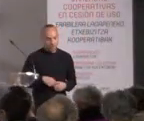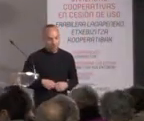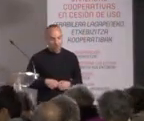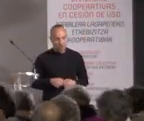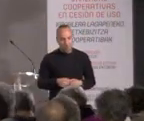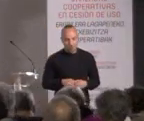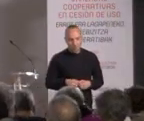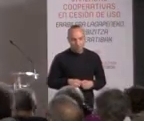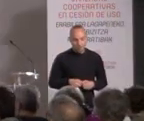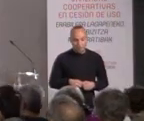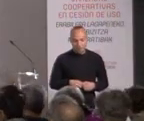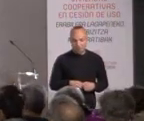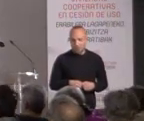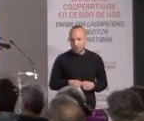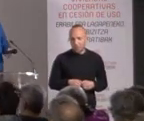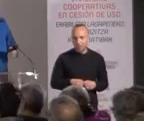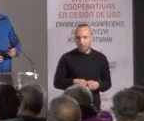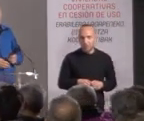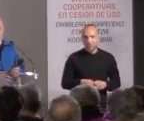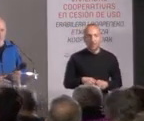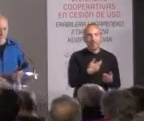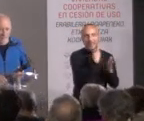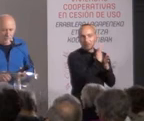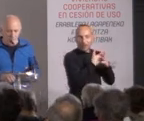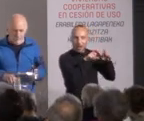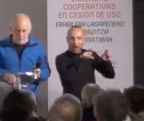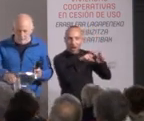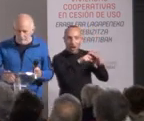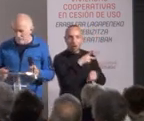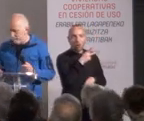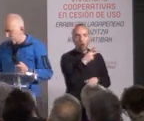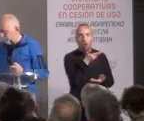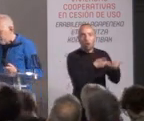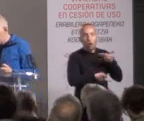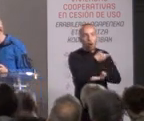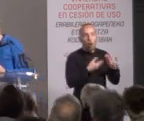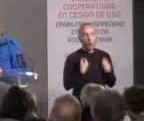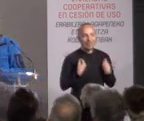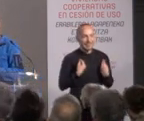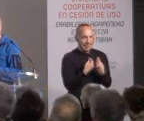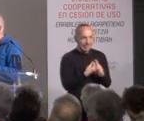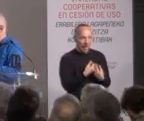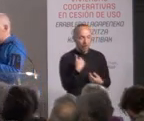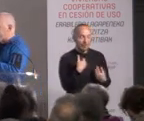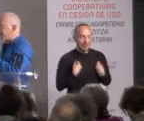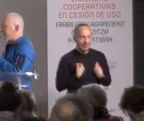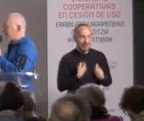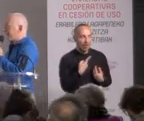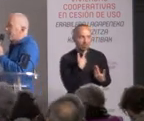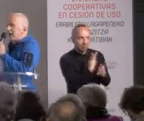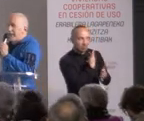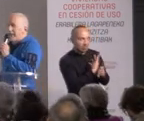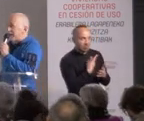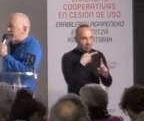que, bueno, nos cuentas un poquito qué es Covisitza, cuáles son vuestros objetivos y demás. Vamos.